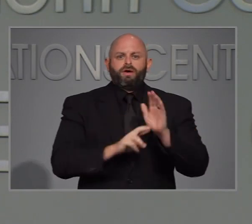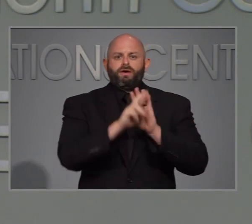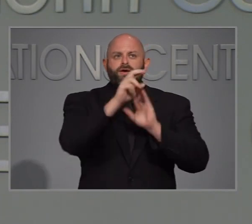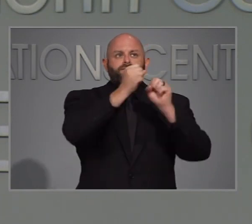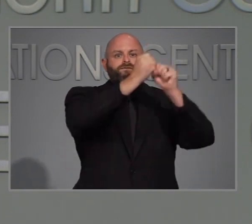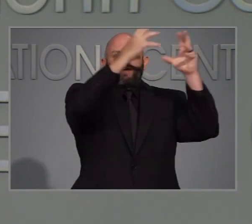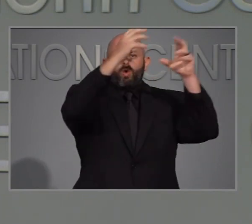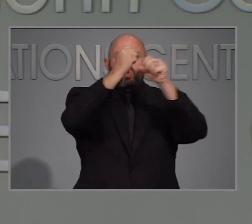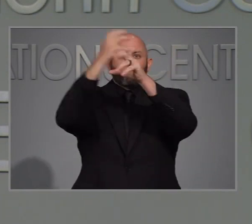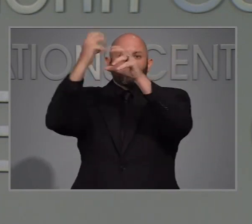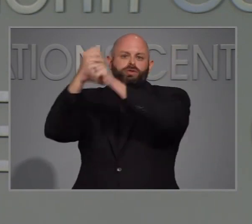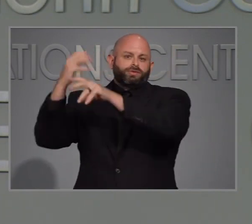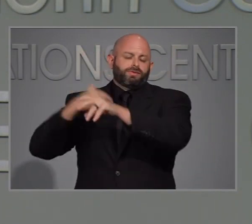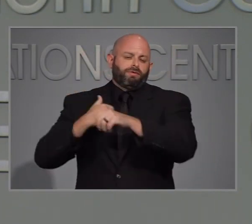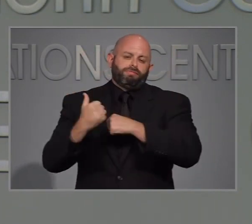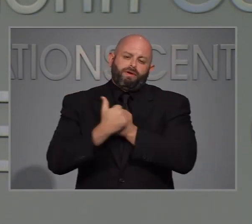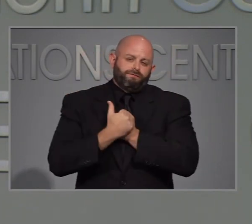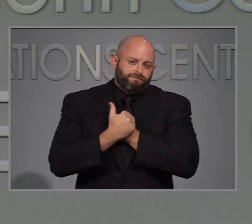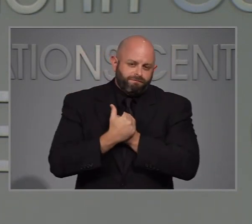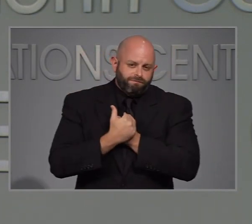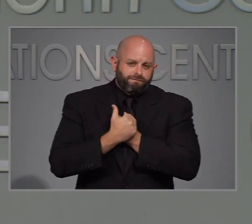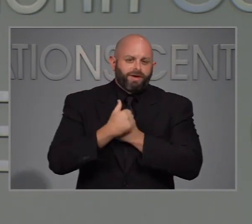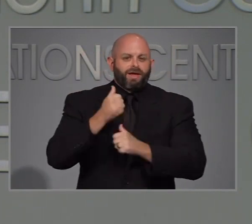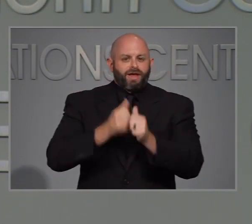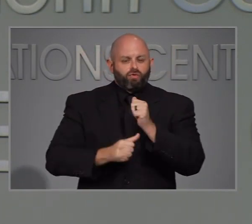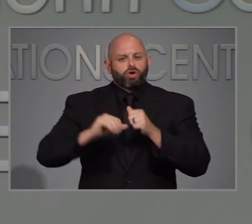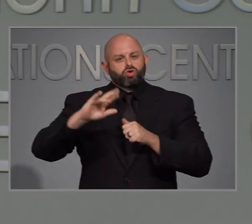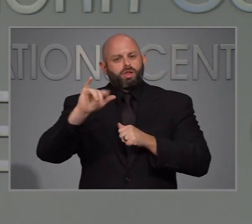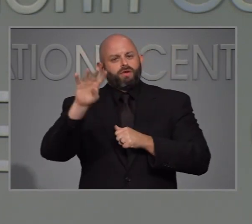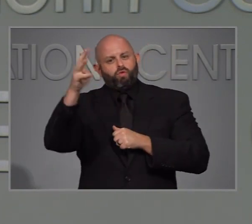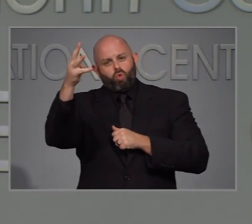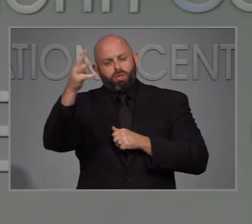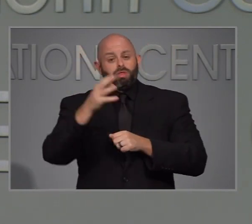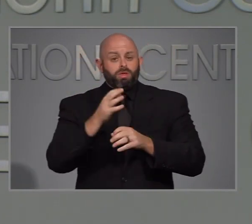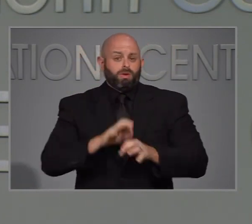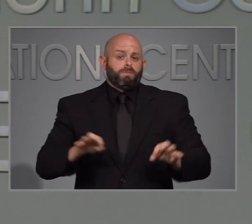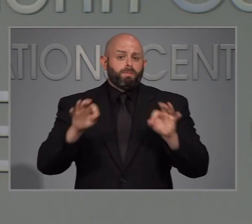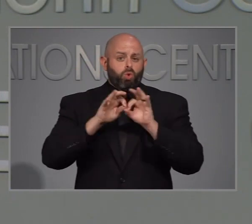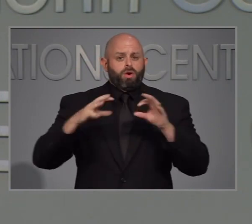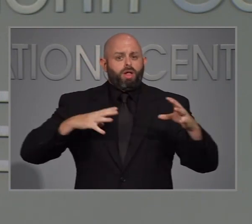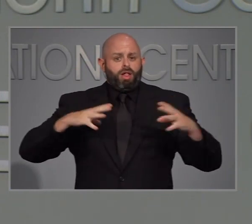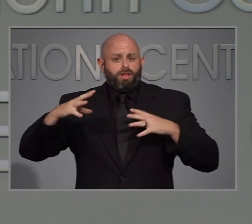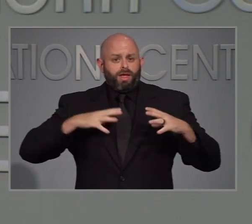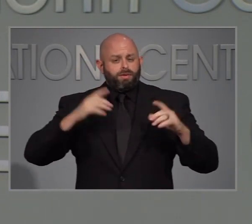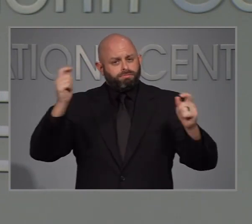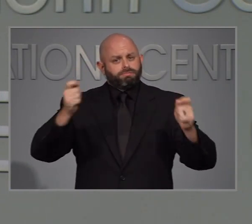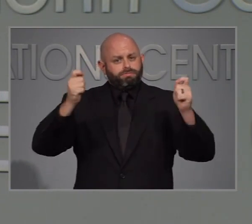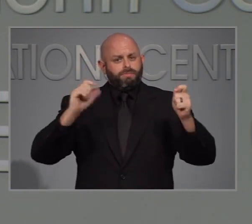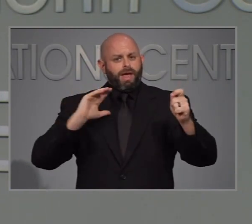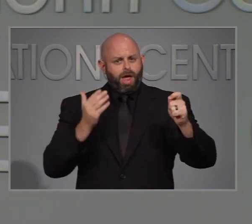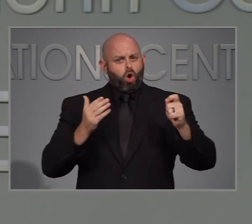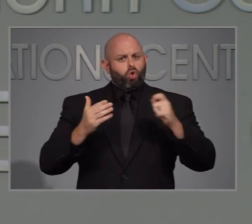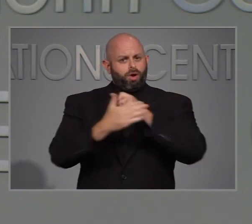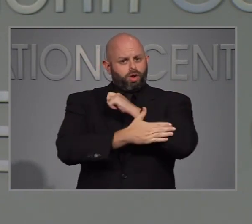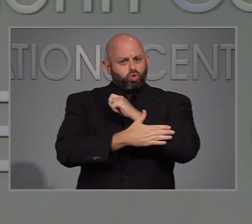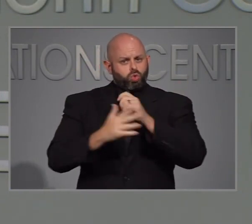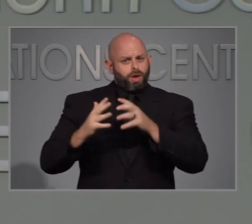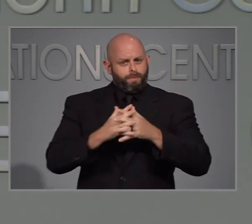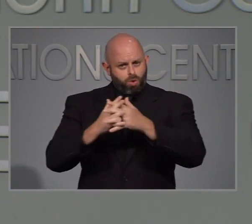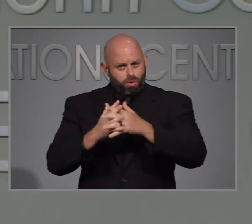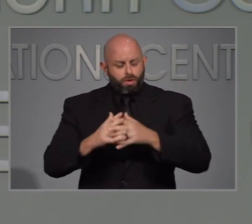y ha sido una de mis metas cada 4 de julio y es un día muy importante para nuestro país. Al